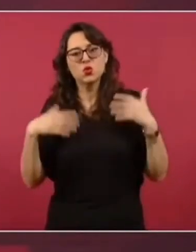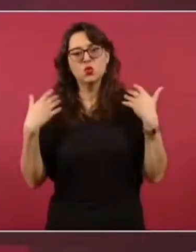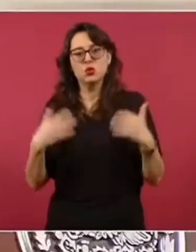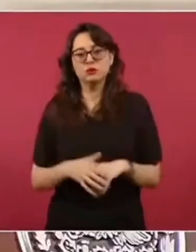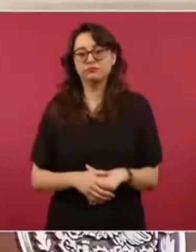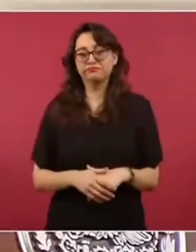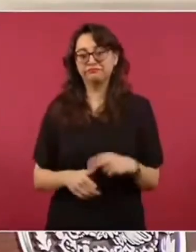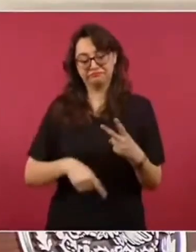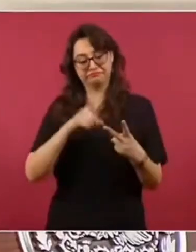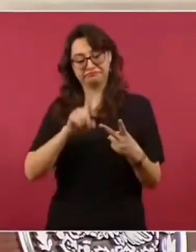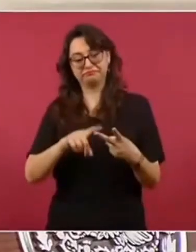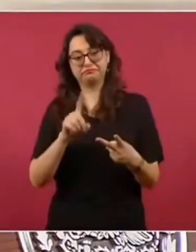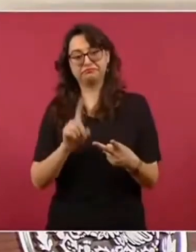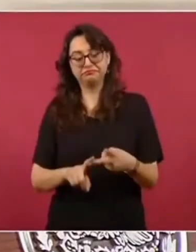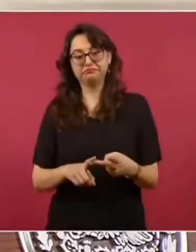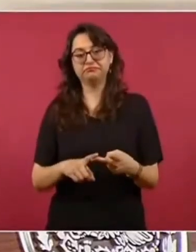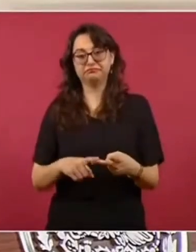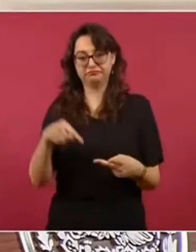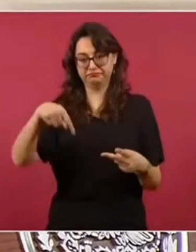Francisco I. Madero,